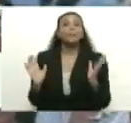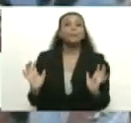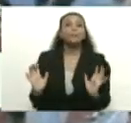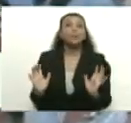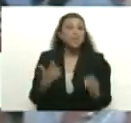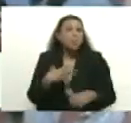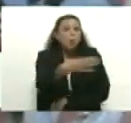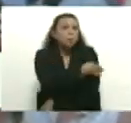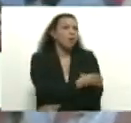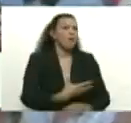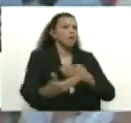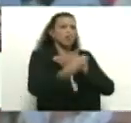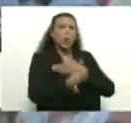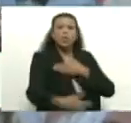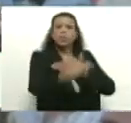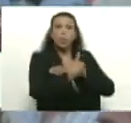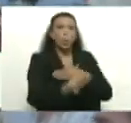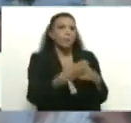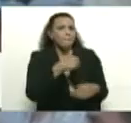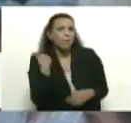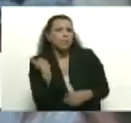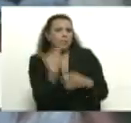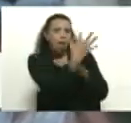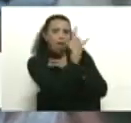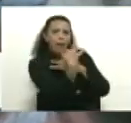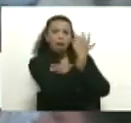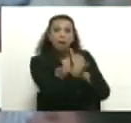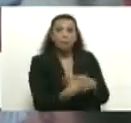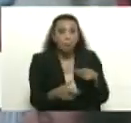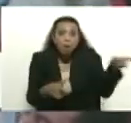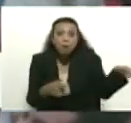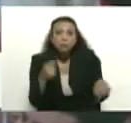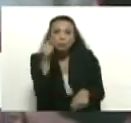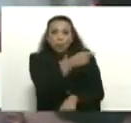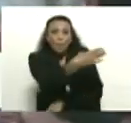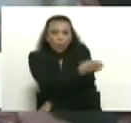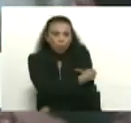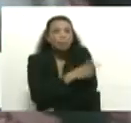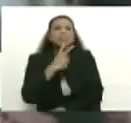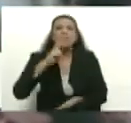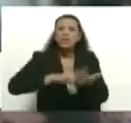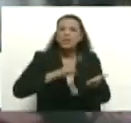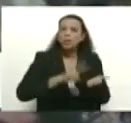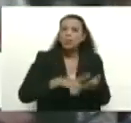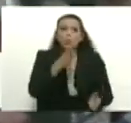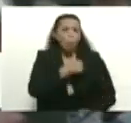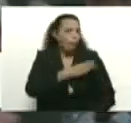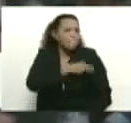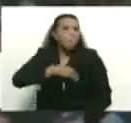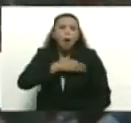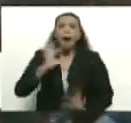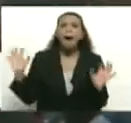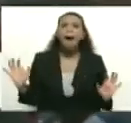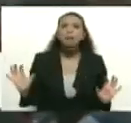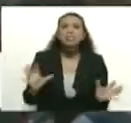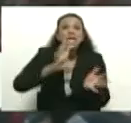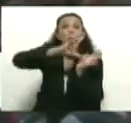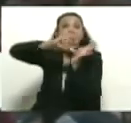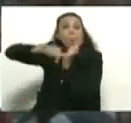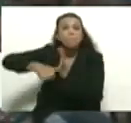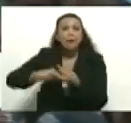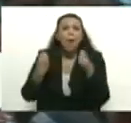Y ellos pedían sanciones y bloqueos. Por eso son verdaderamente unos inmorales. Se